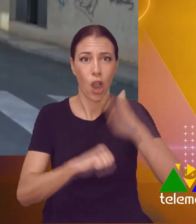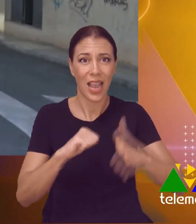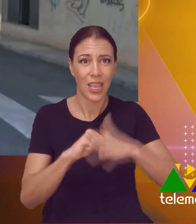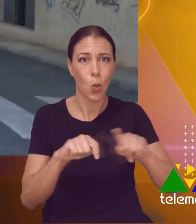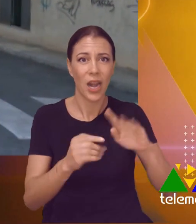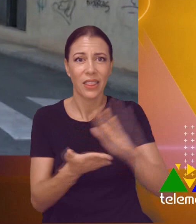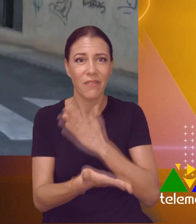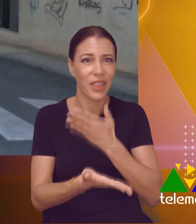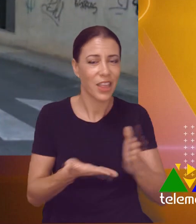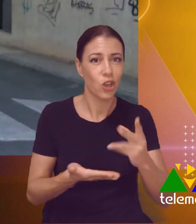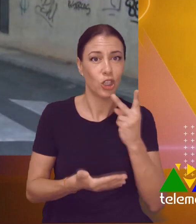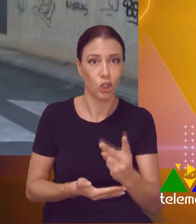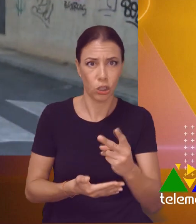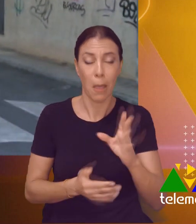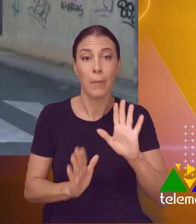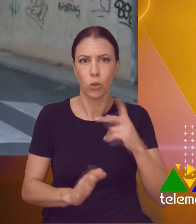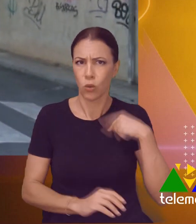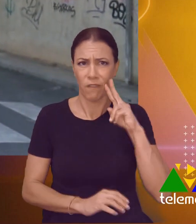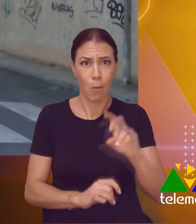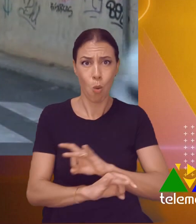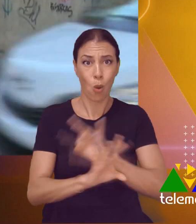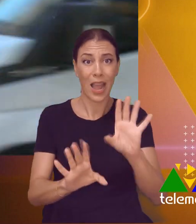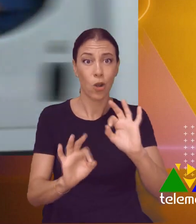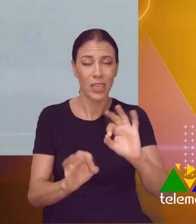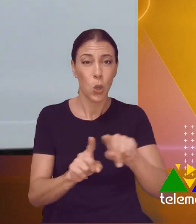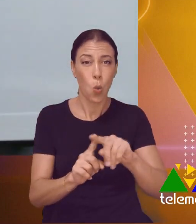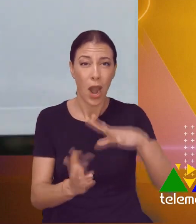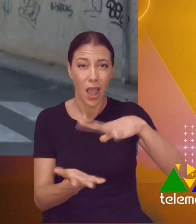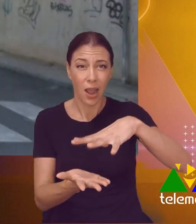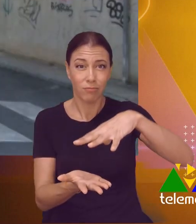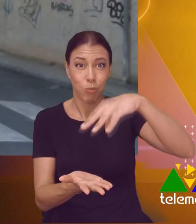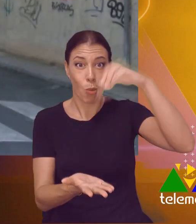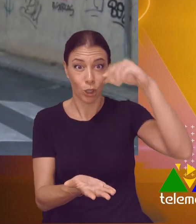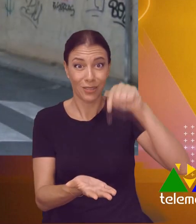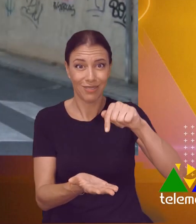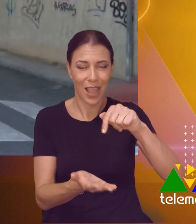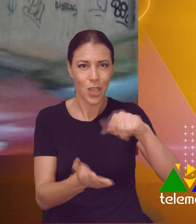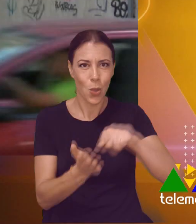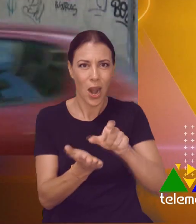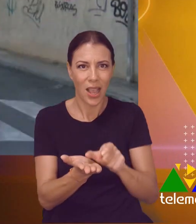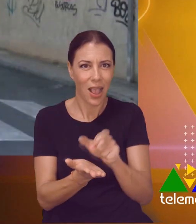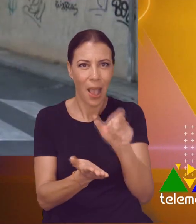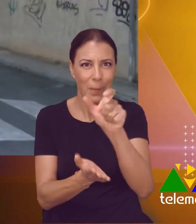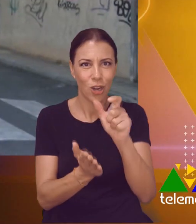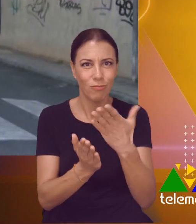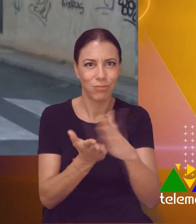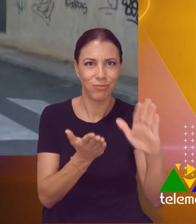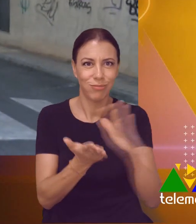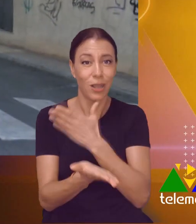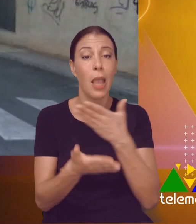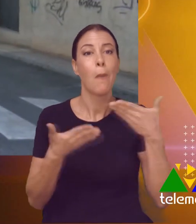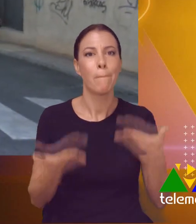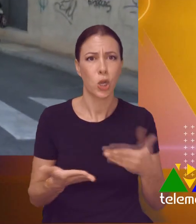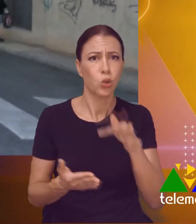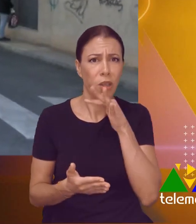está construida una ladera, y bueno, pues todavía, como decía, conserva ese sabor